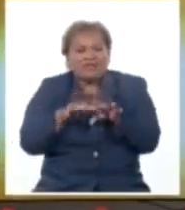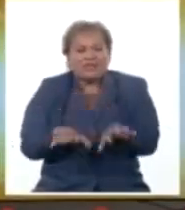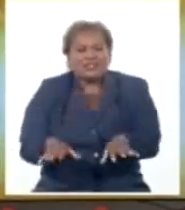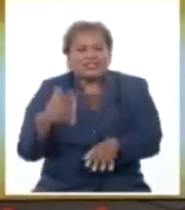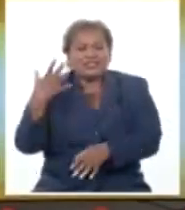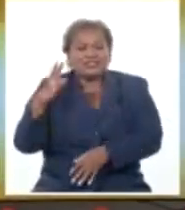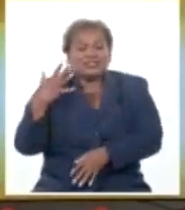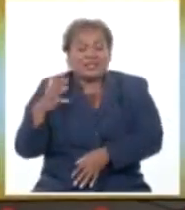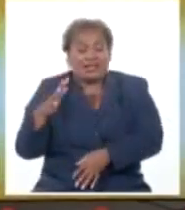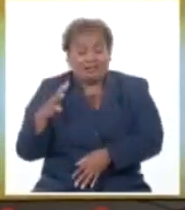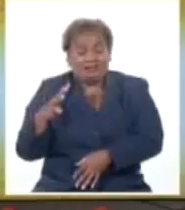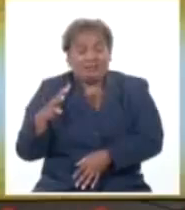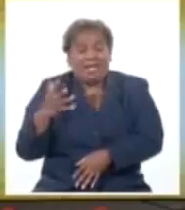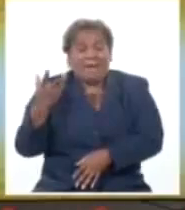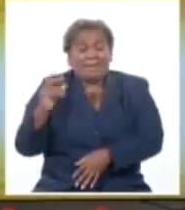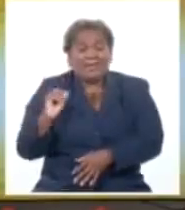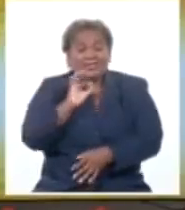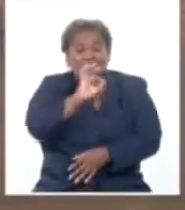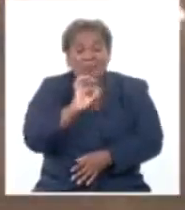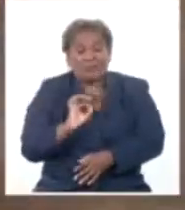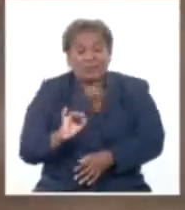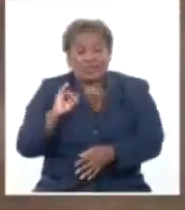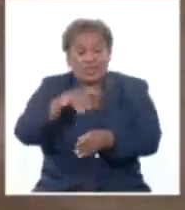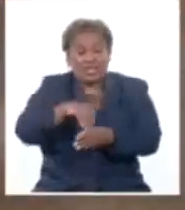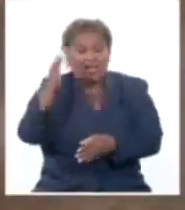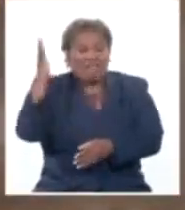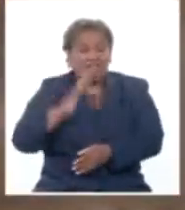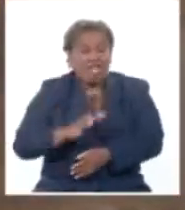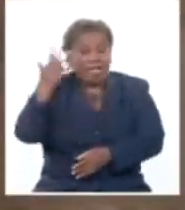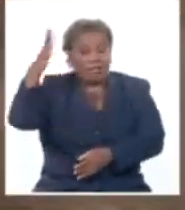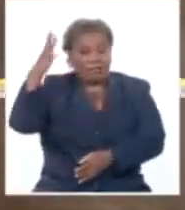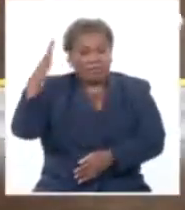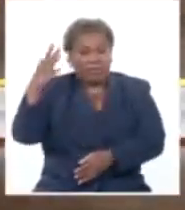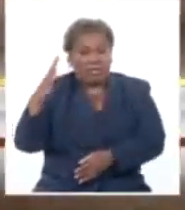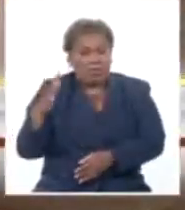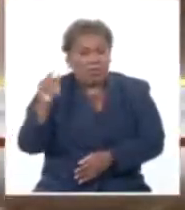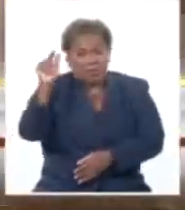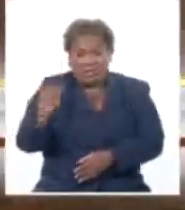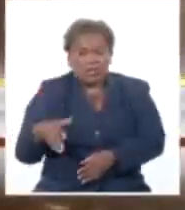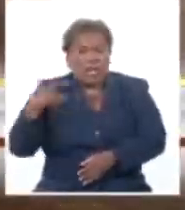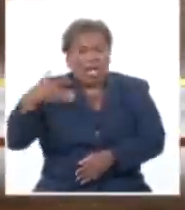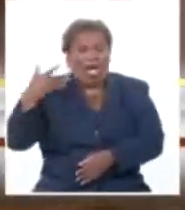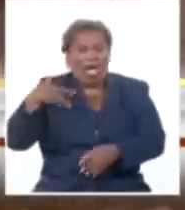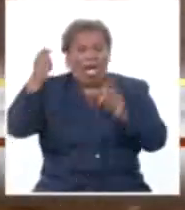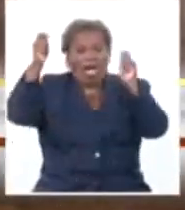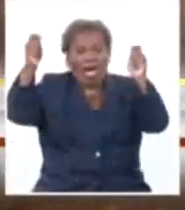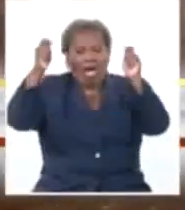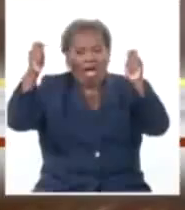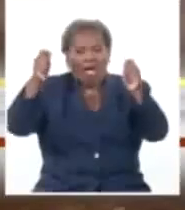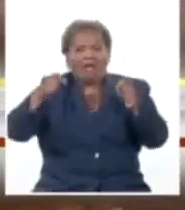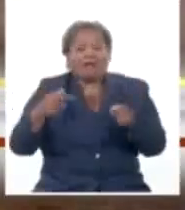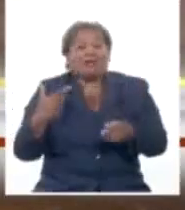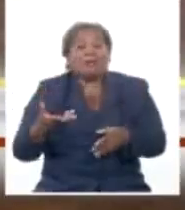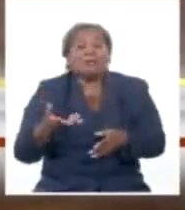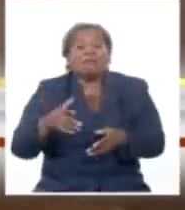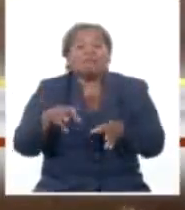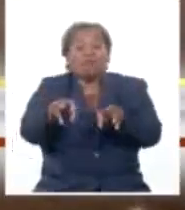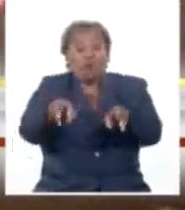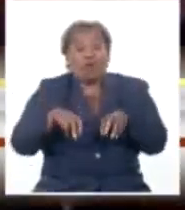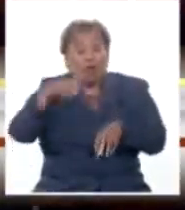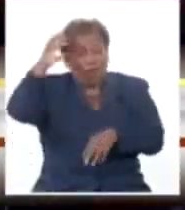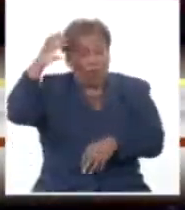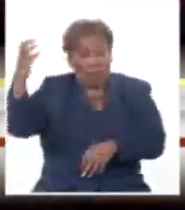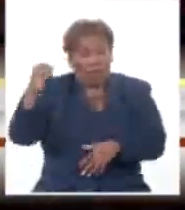del 20% de sus ingresos proviene del exterior. El descontento popular se intensificó después que el Parlamento apoyara el proyecto en